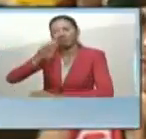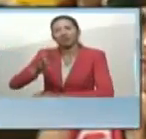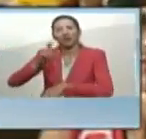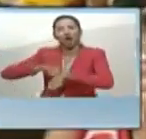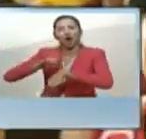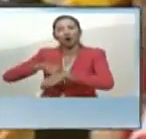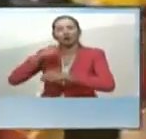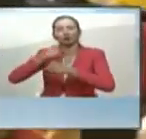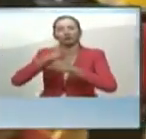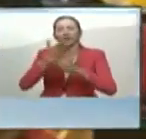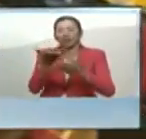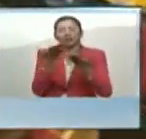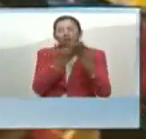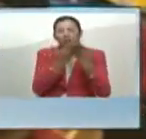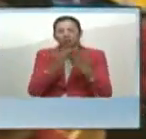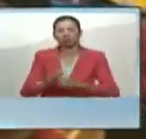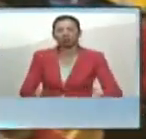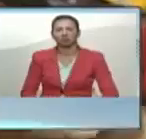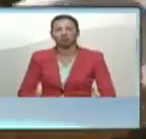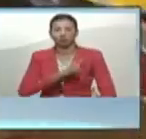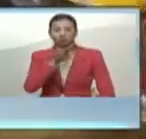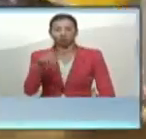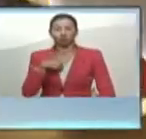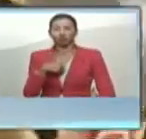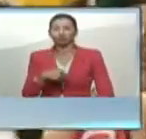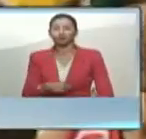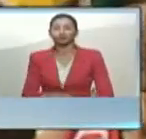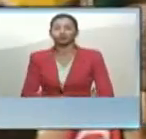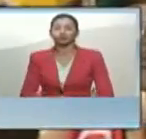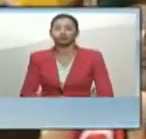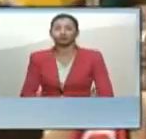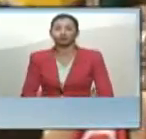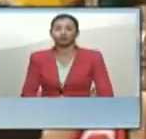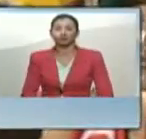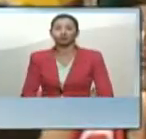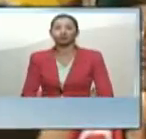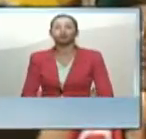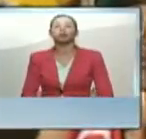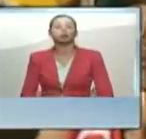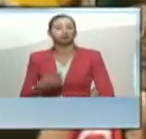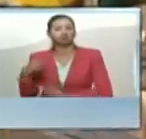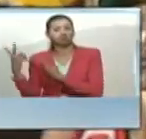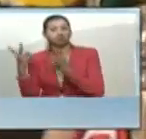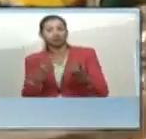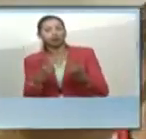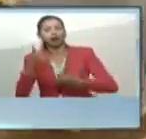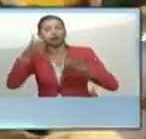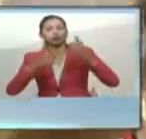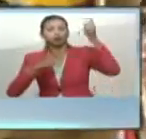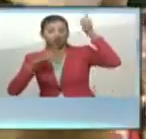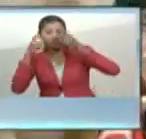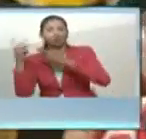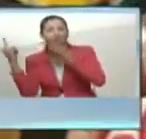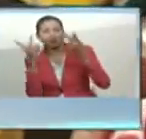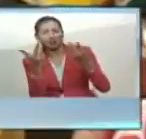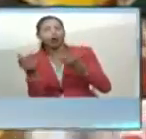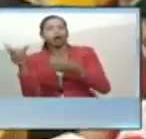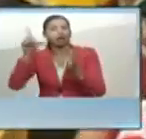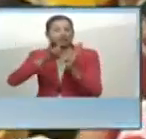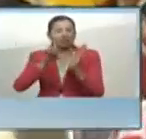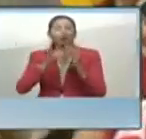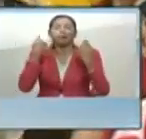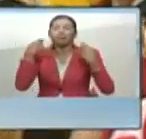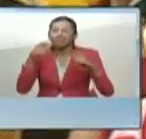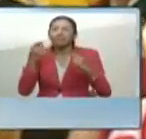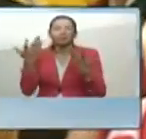igual que nosotros colocamos dentro de los liceos a nuestros candidatos. ¿Para qué? Para el fortalecimiento.